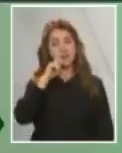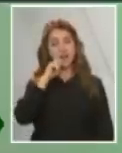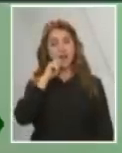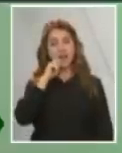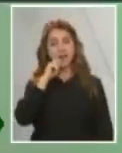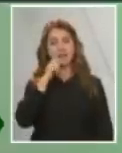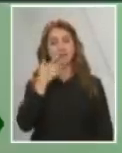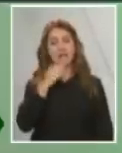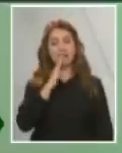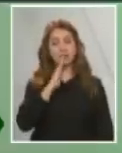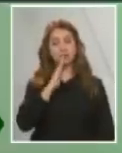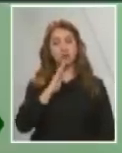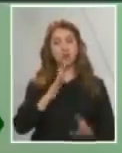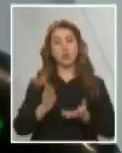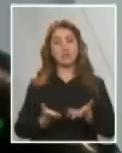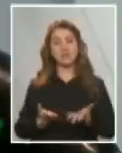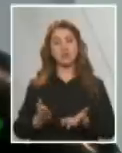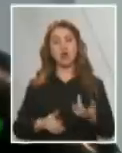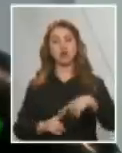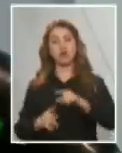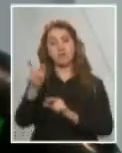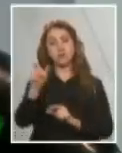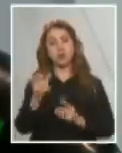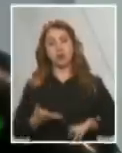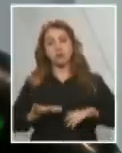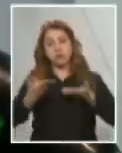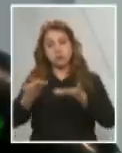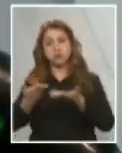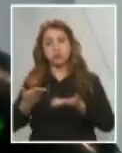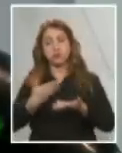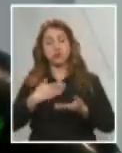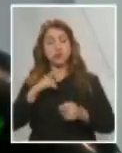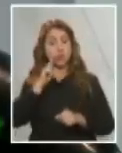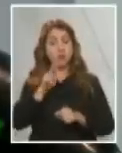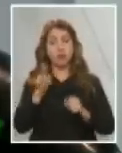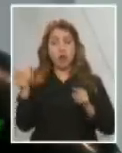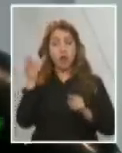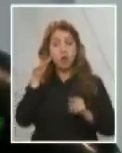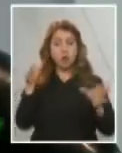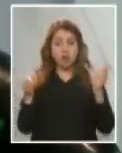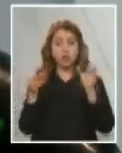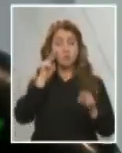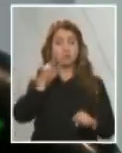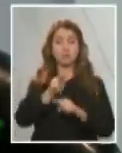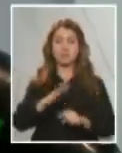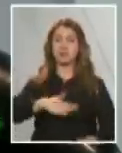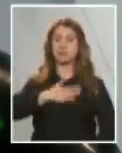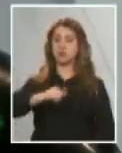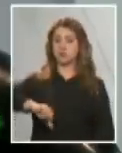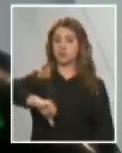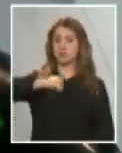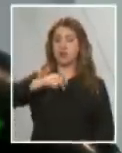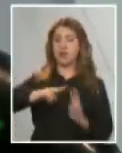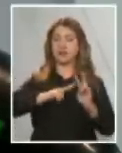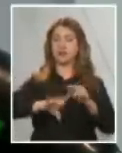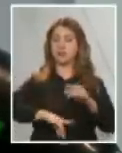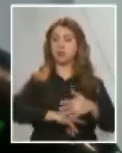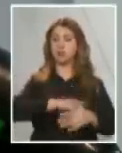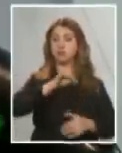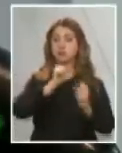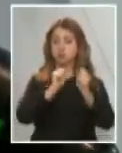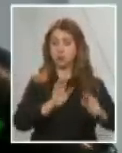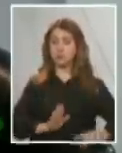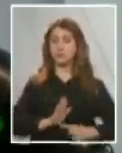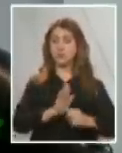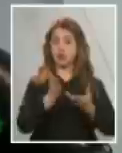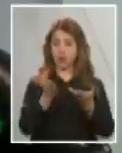al servicio de otro. Sí. Bueno, yo me siento súper orgullosa de escuchar a estos chiquillos, ¿eh? Porque haber hecho el concurso, poder